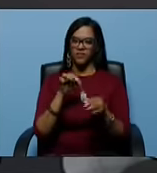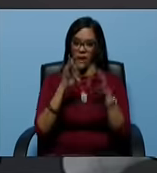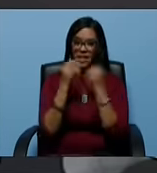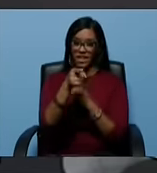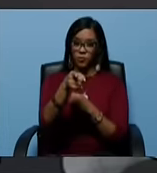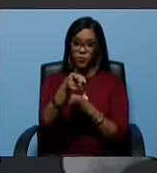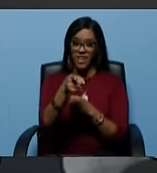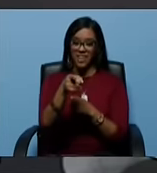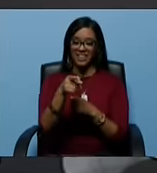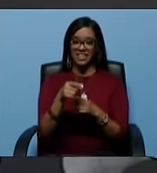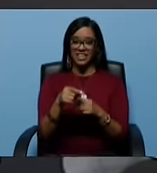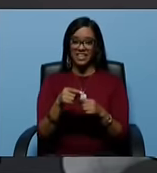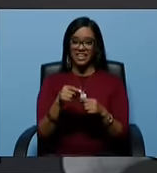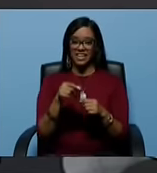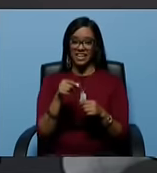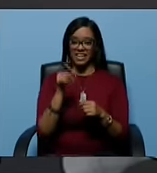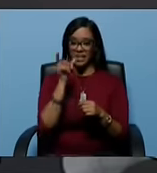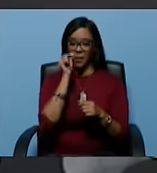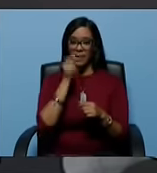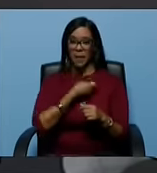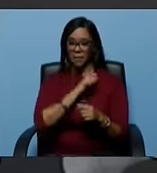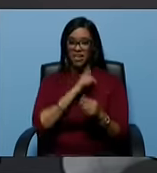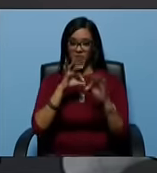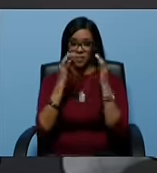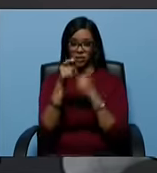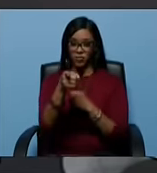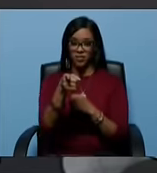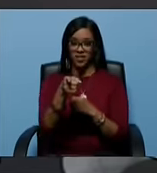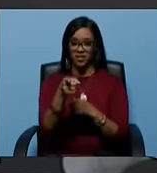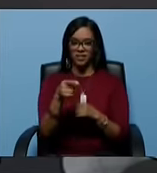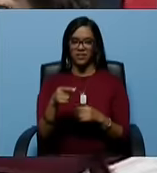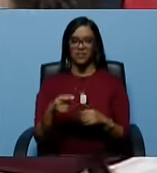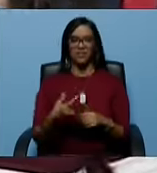Rodolfo, ¿ese dicho de España es familia tuya? ¿Ah?